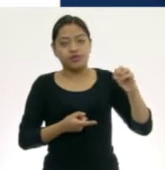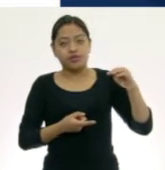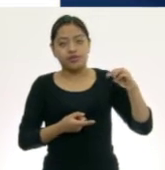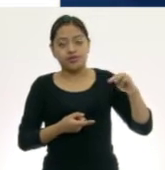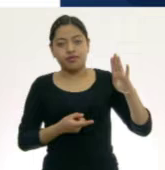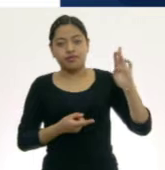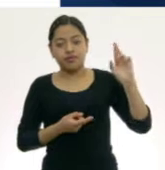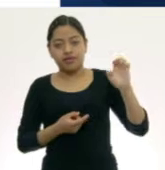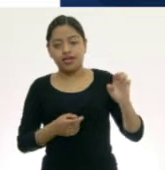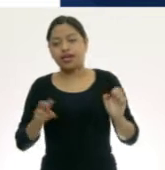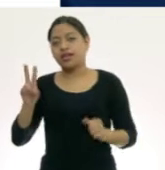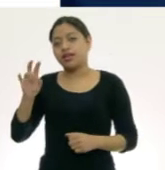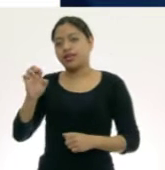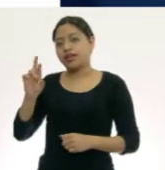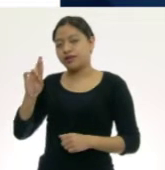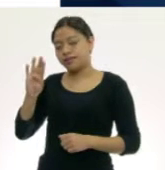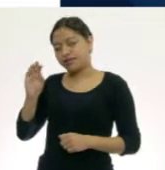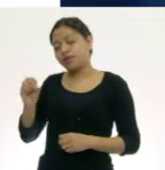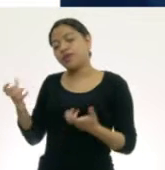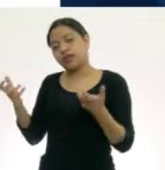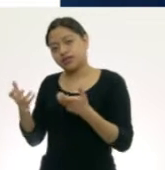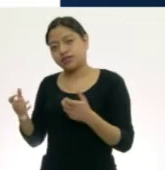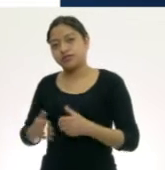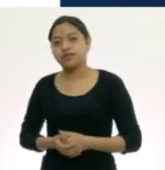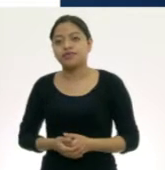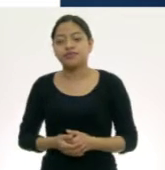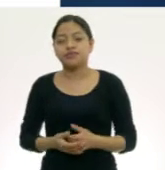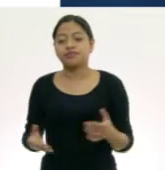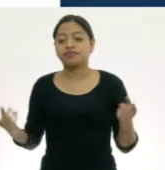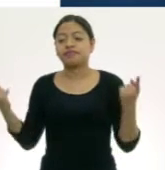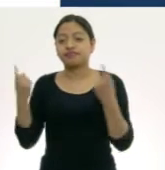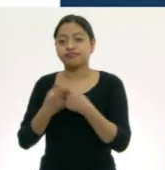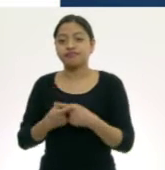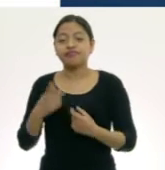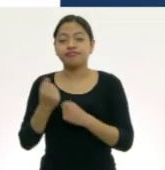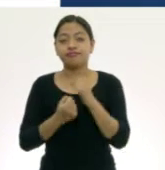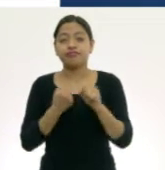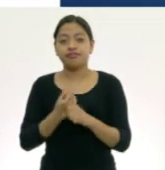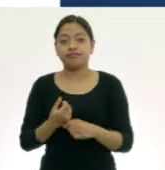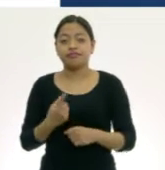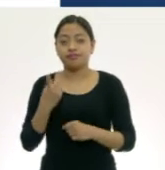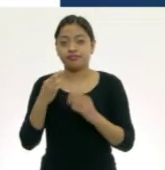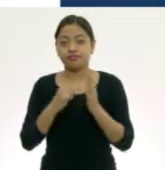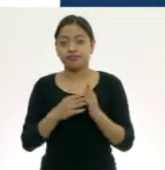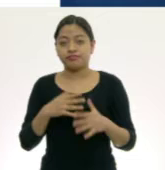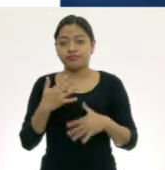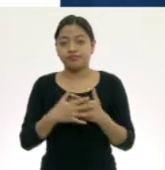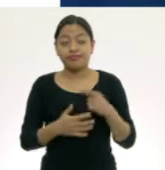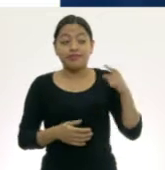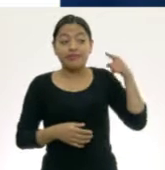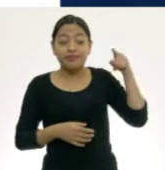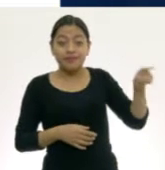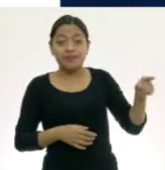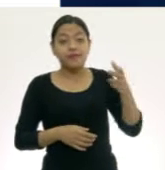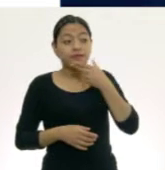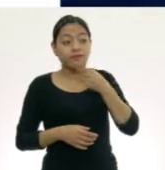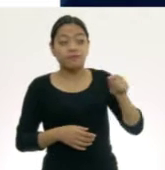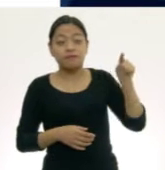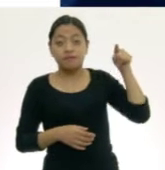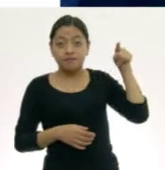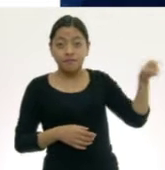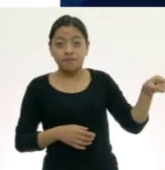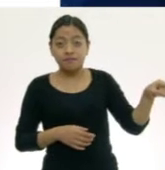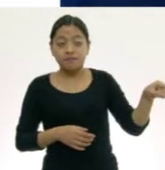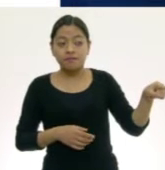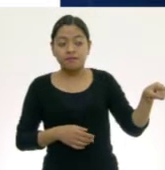conjugando el verbo. En el siguiente dice, en 2015, si yo colocara el pronombre él, fui muy feliz con el nacimiento de